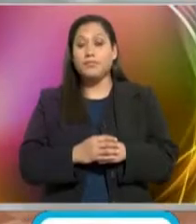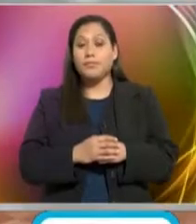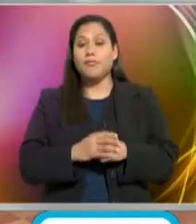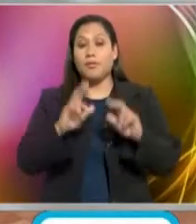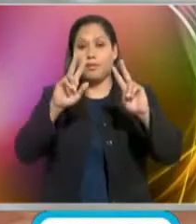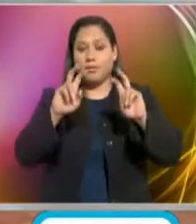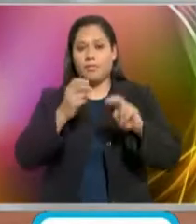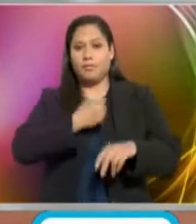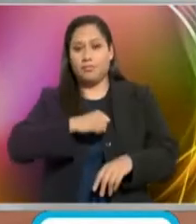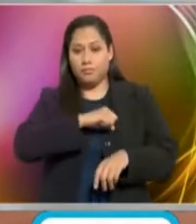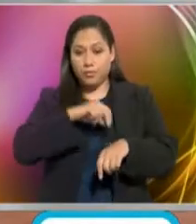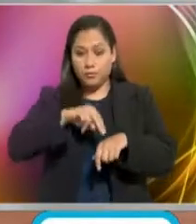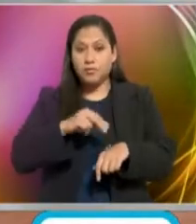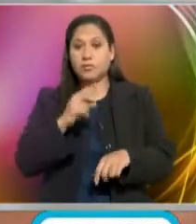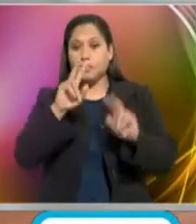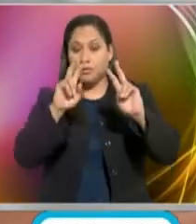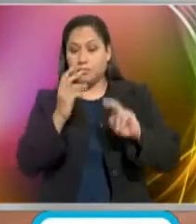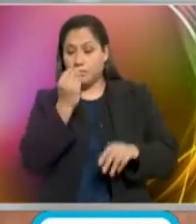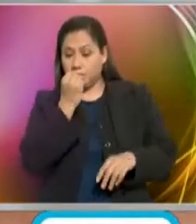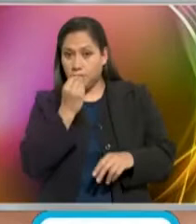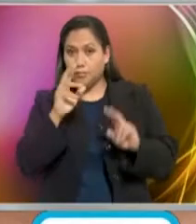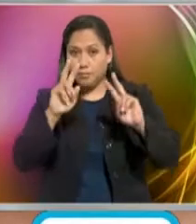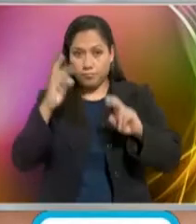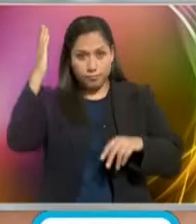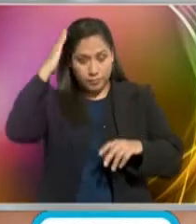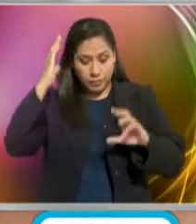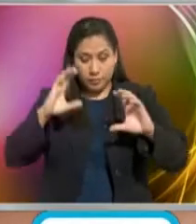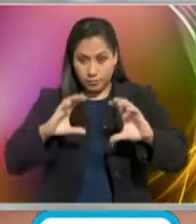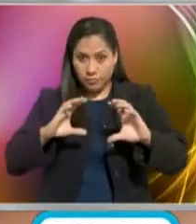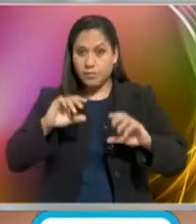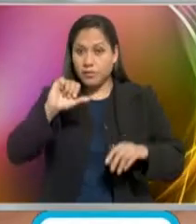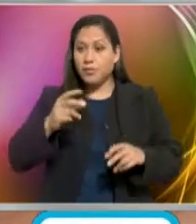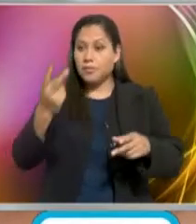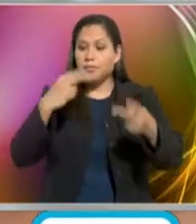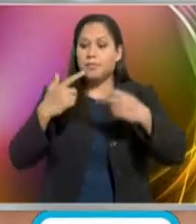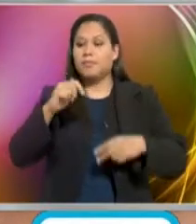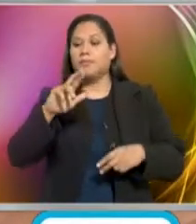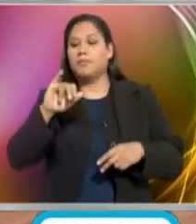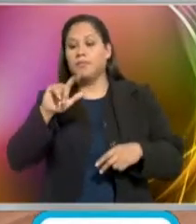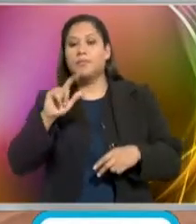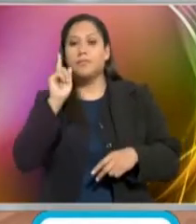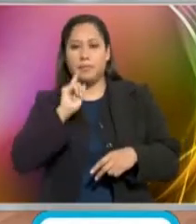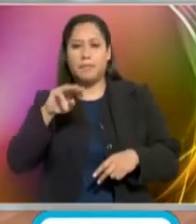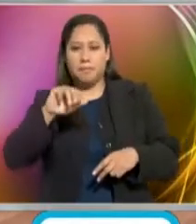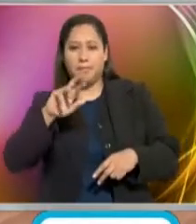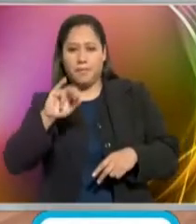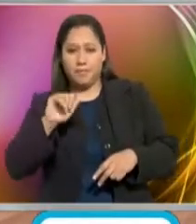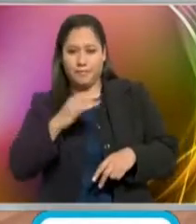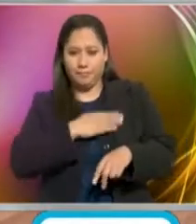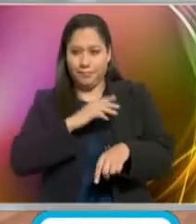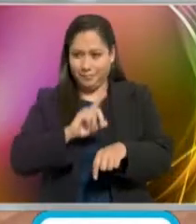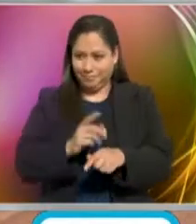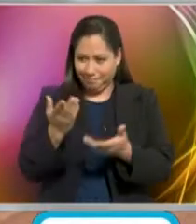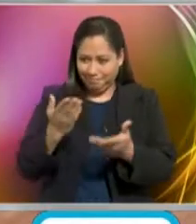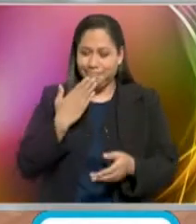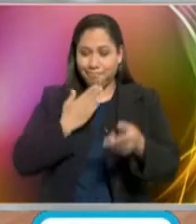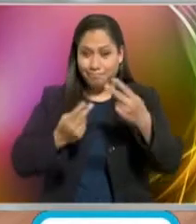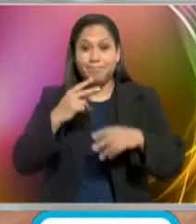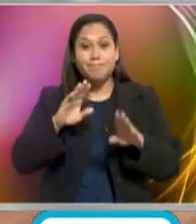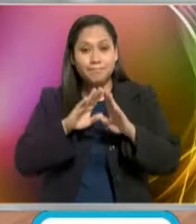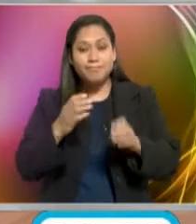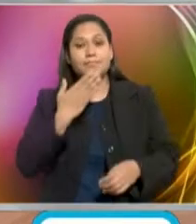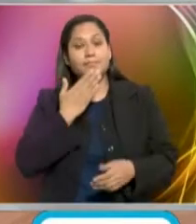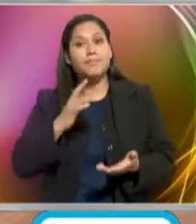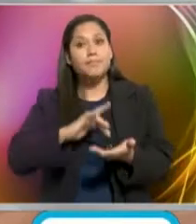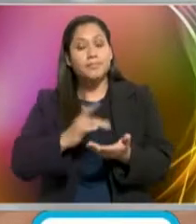hablar de nutrición, vamos a hablar de alimentos, vamos a hablar de calabaza y para ello, Gabriela, está con nosotros María, a quien yo le doy los buenos días. Buenos días, bienvenida, ¿cómo estás?